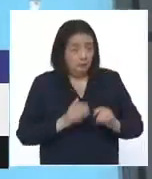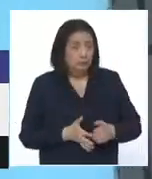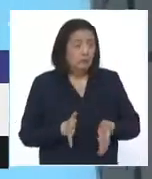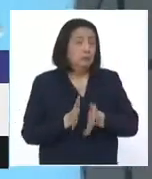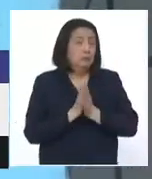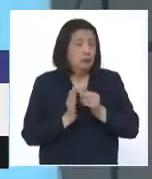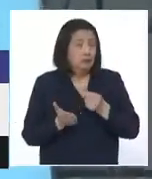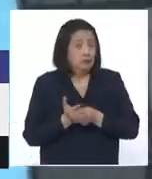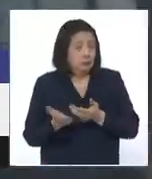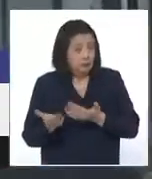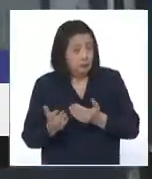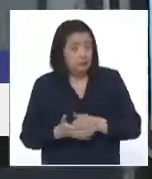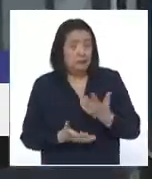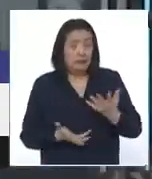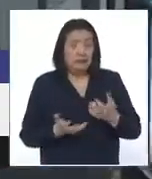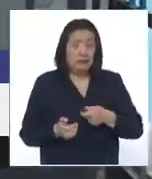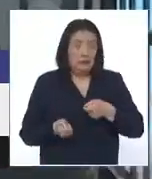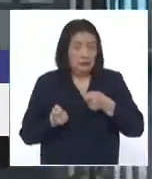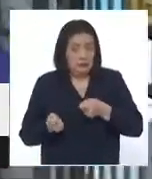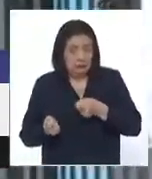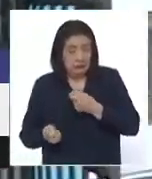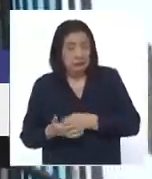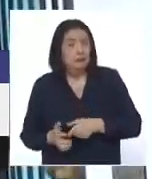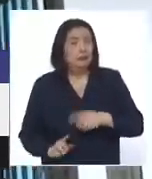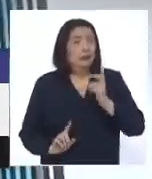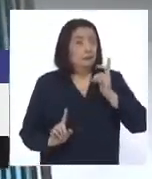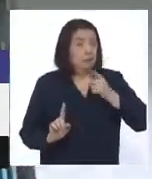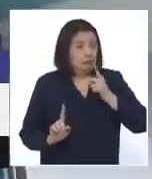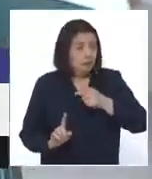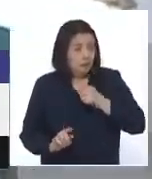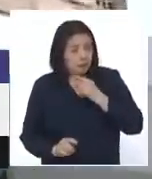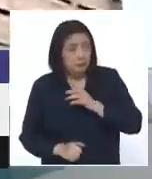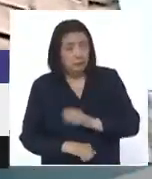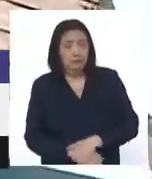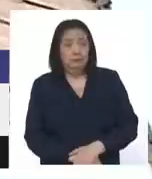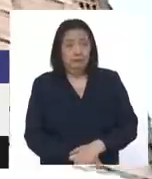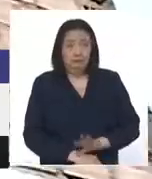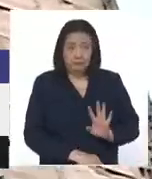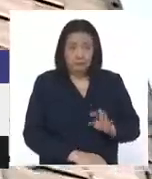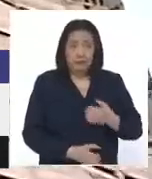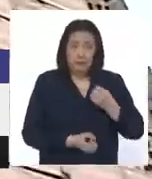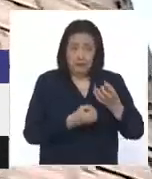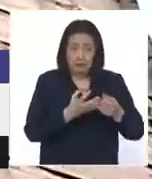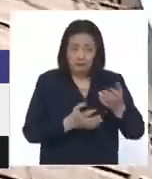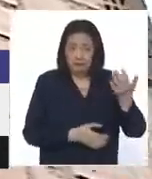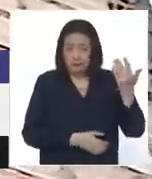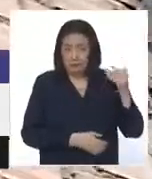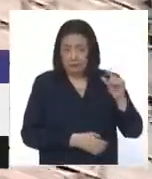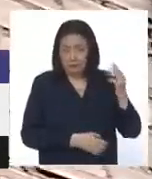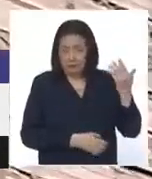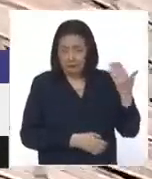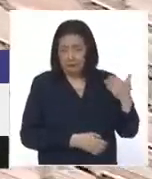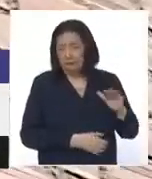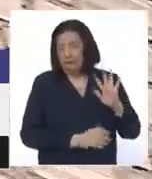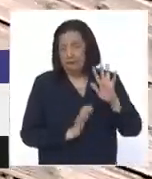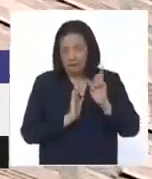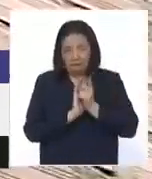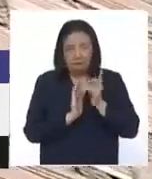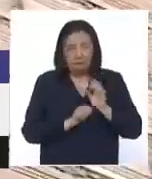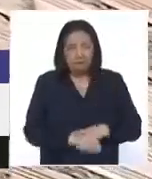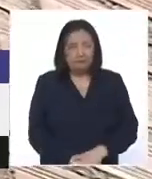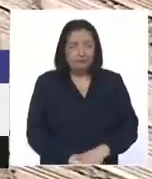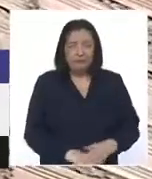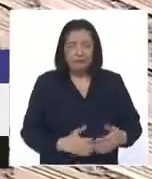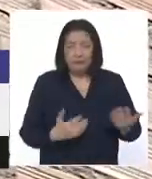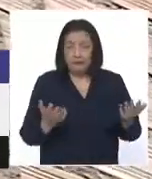un cupo, la quieren extorsionar, la están amenazando. Te cuento, Lore, que hace algunos momentos, a 5 minutos de